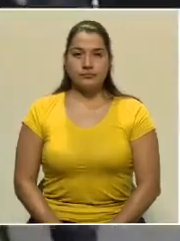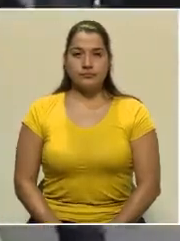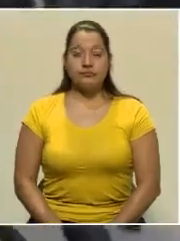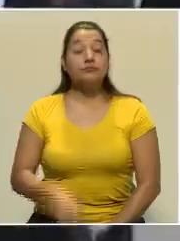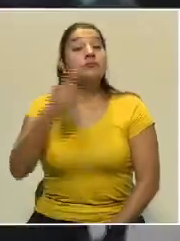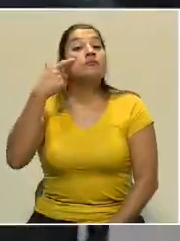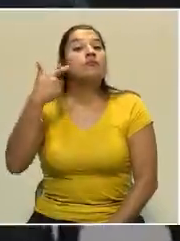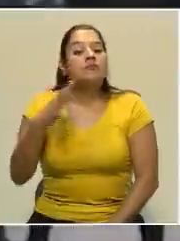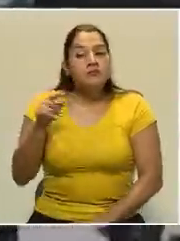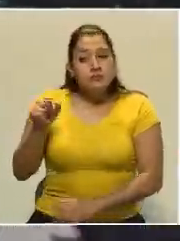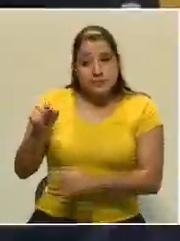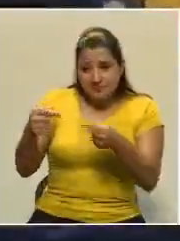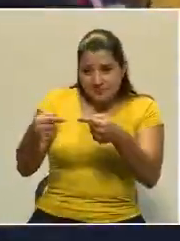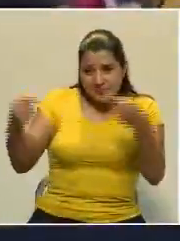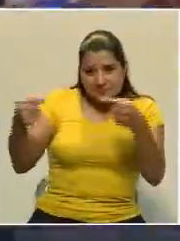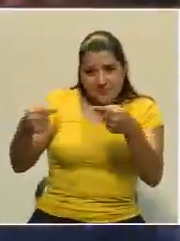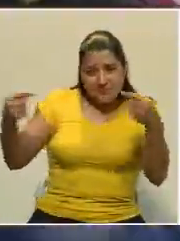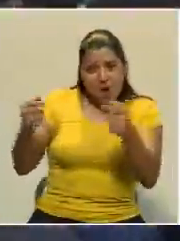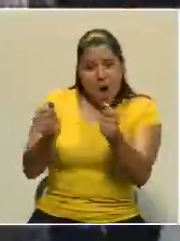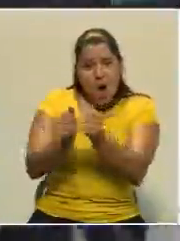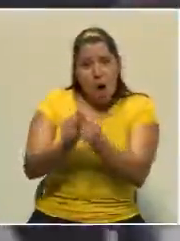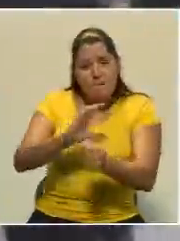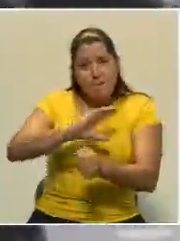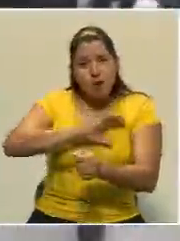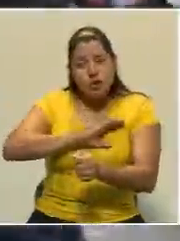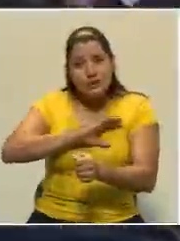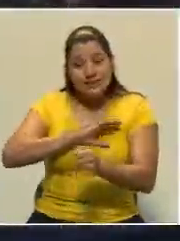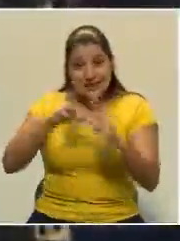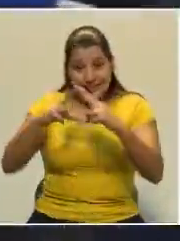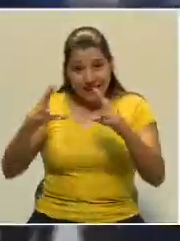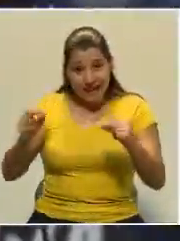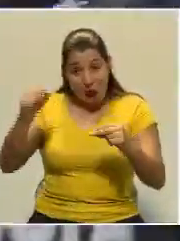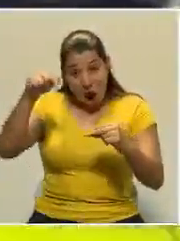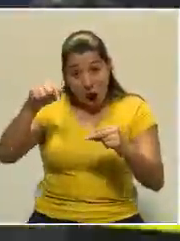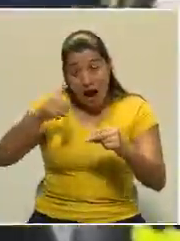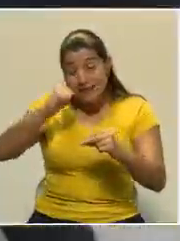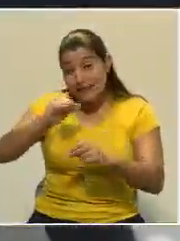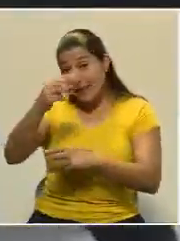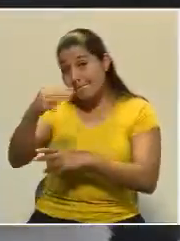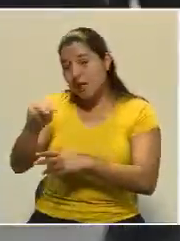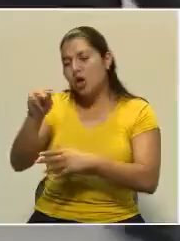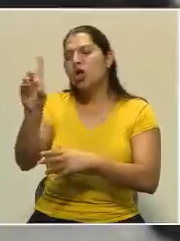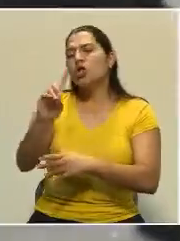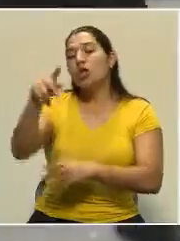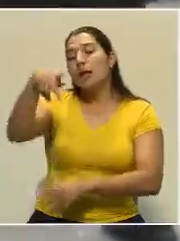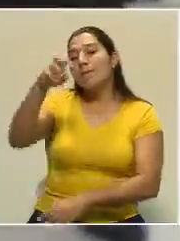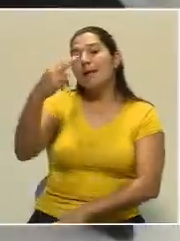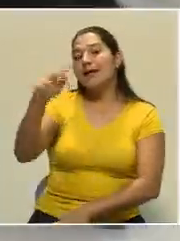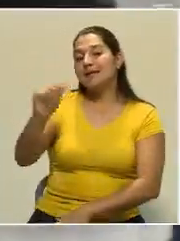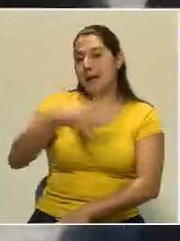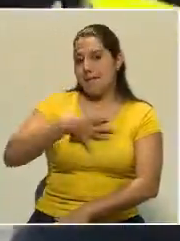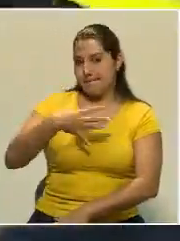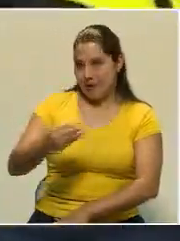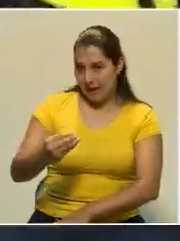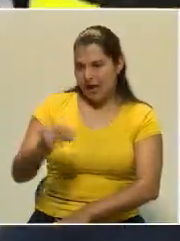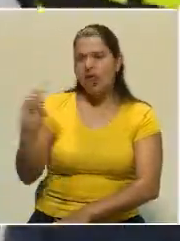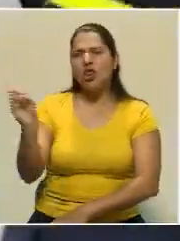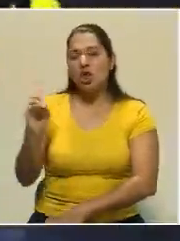Al parecer, este enfrentamiento con la policía de Nicaragua ocurrió este miércoles en la frontera norte en Peñas Blancas y en territorio